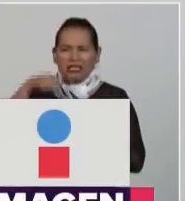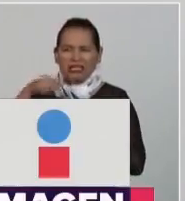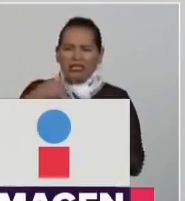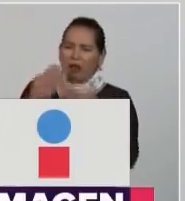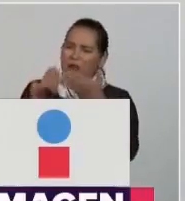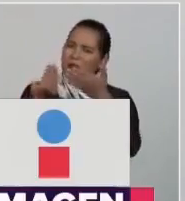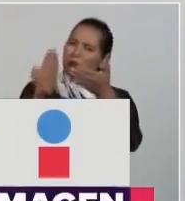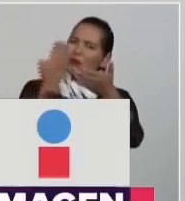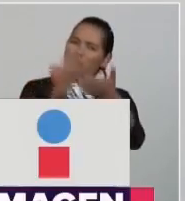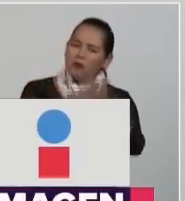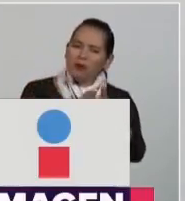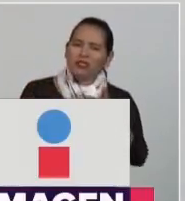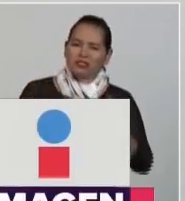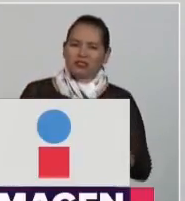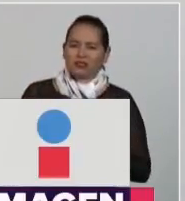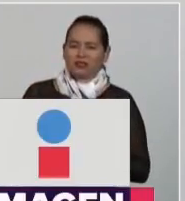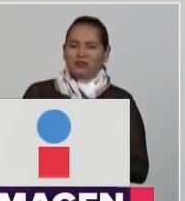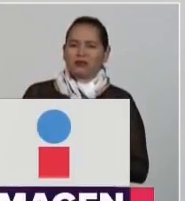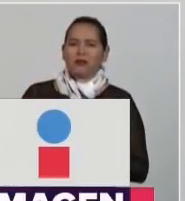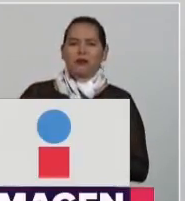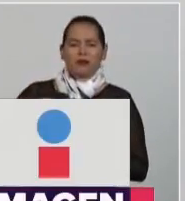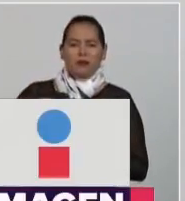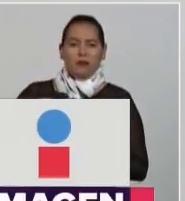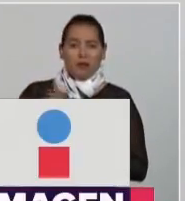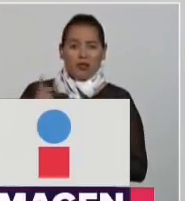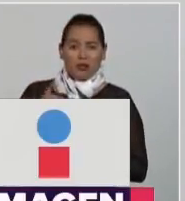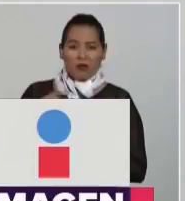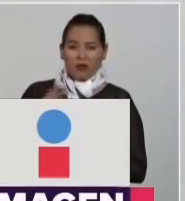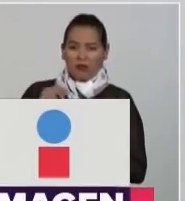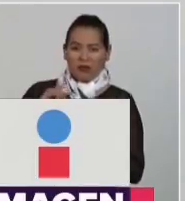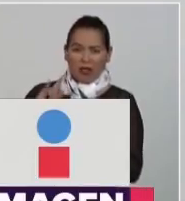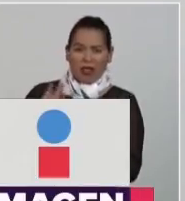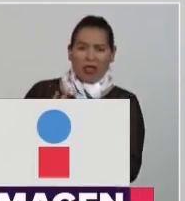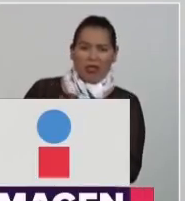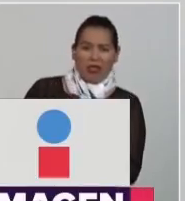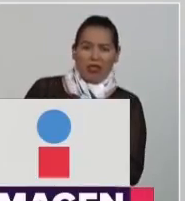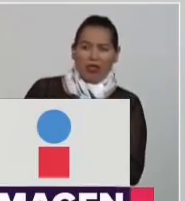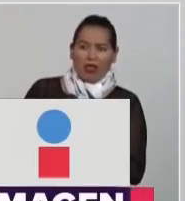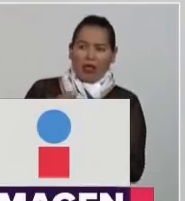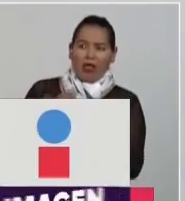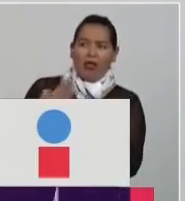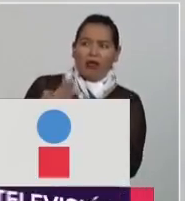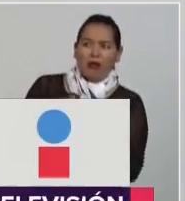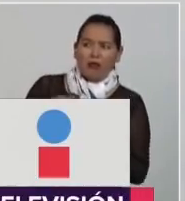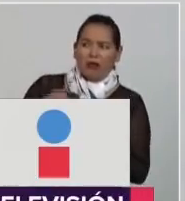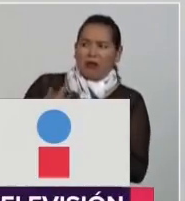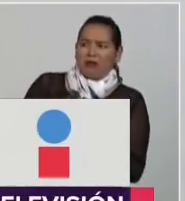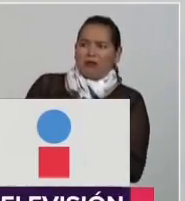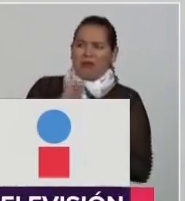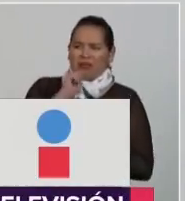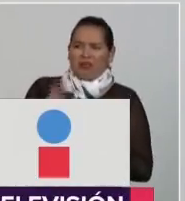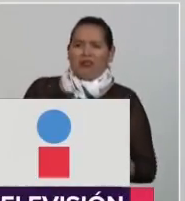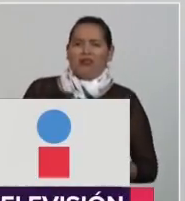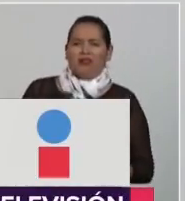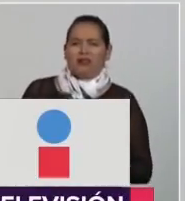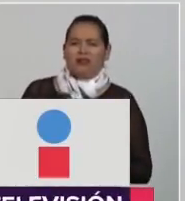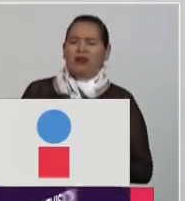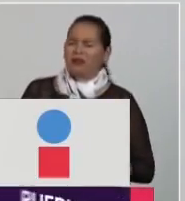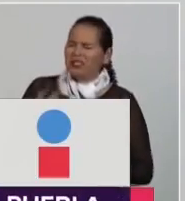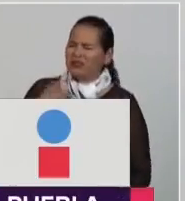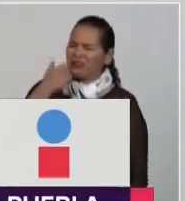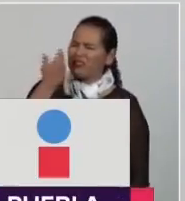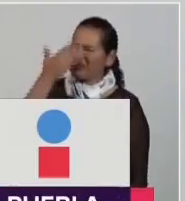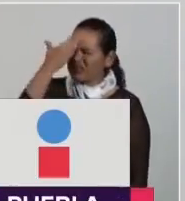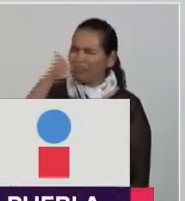a tener 19 propuestas y no explicar absolutamente ninguna de las 19 yo sinceramente quiero saber cuáles son los